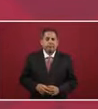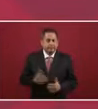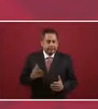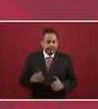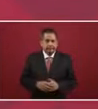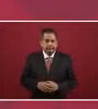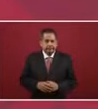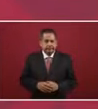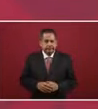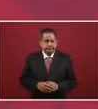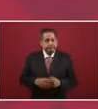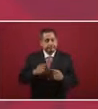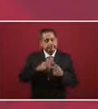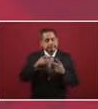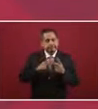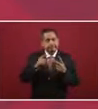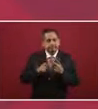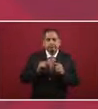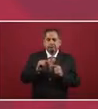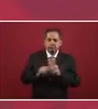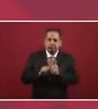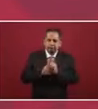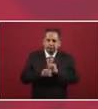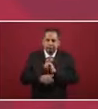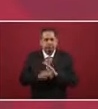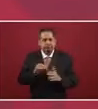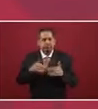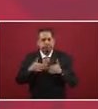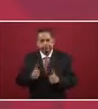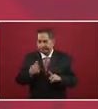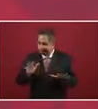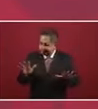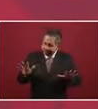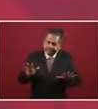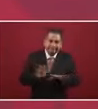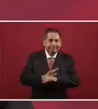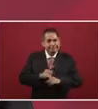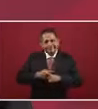Entonces, todo esto se tiene que ir entendiendo. Ya cambiaron las cosas.